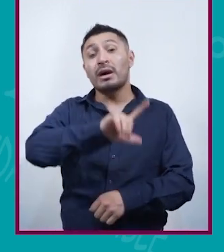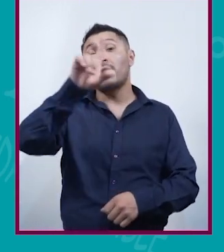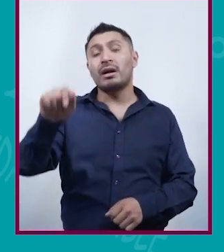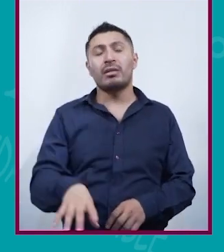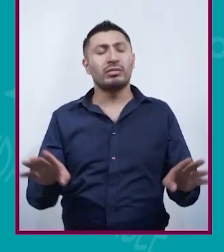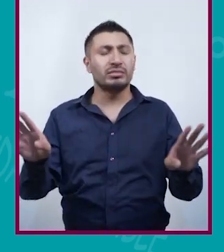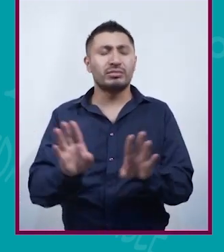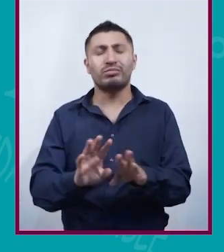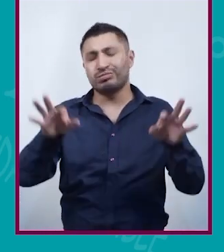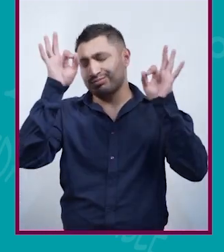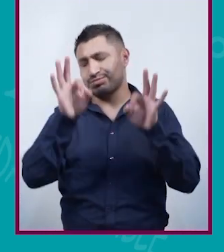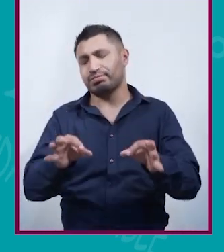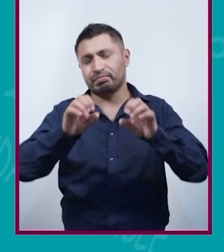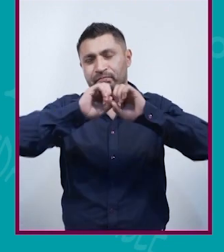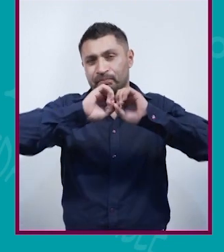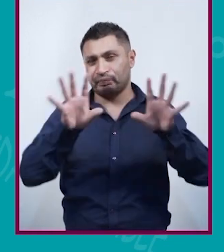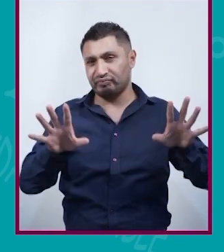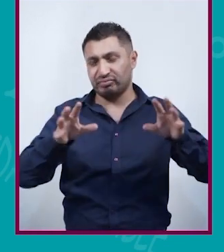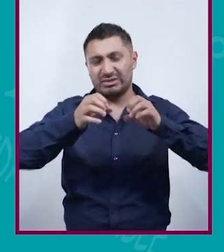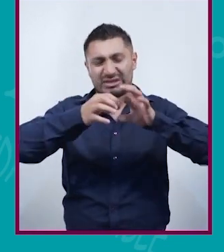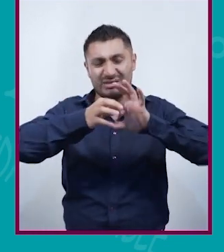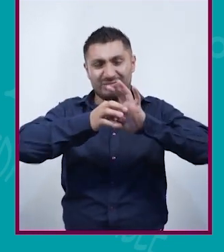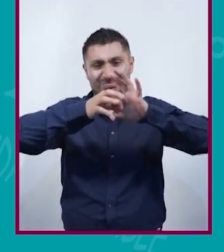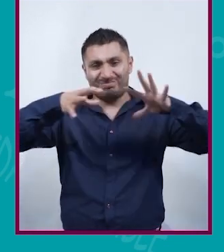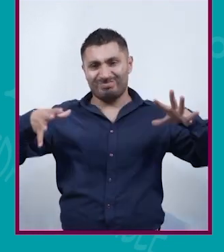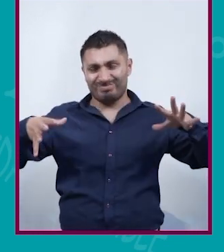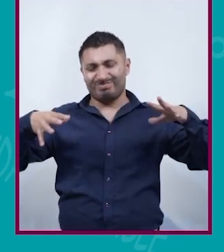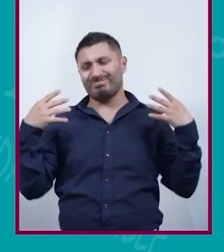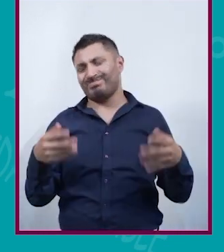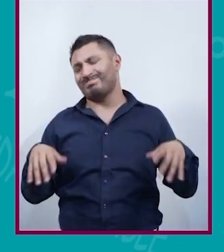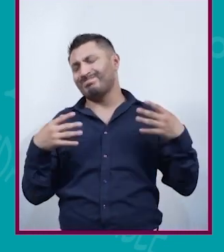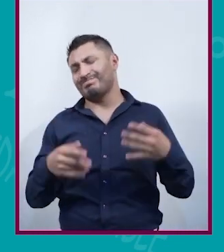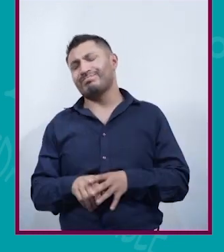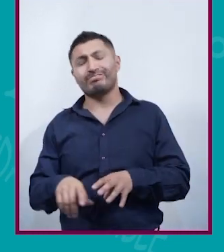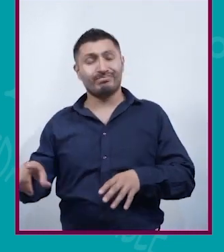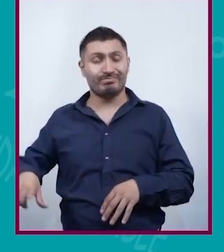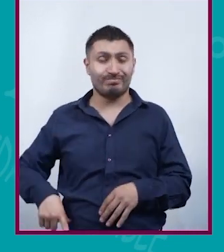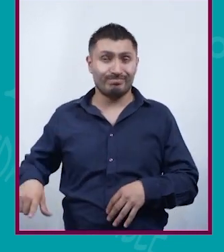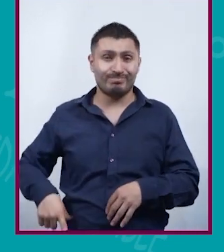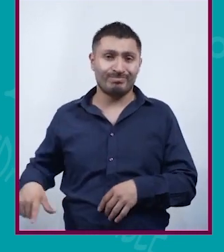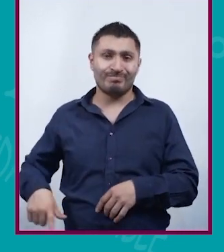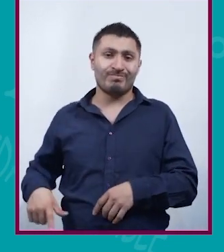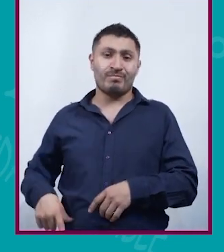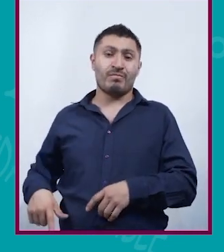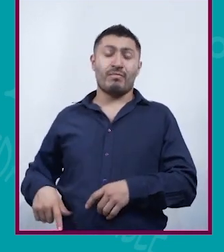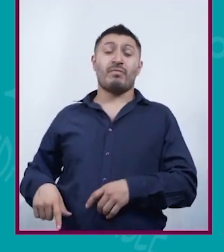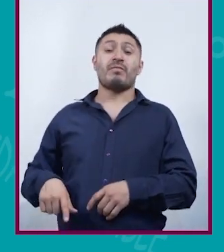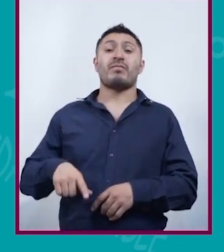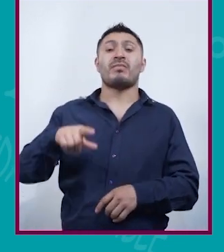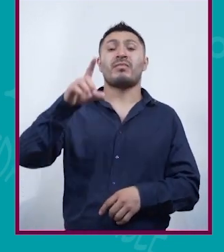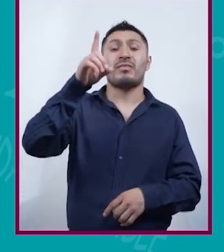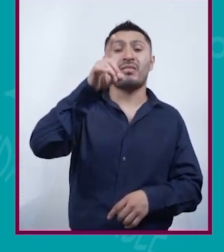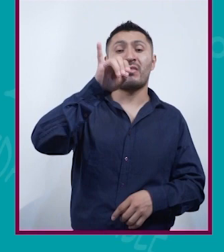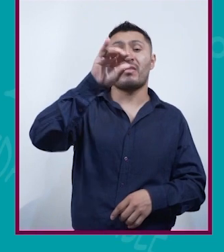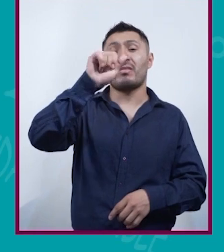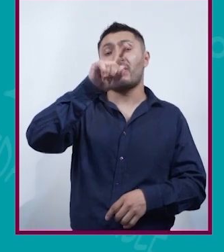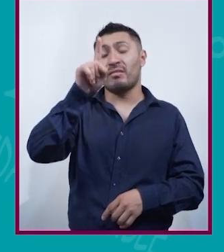Obregón. Luego vendría el rompimiento definitivo con el gobierno encabezado ya